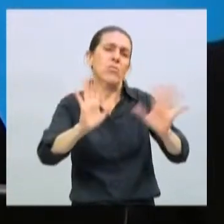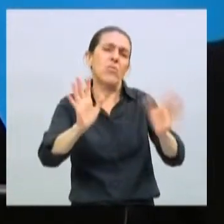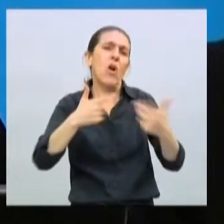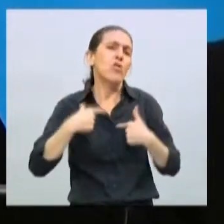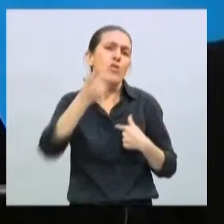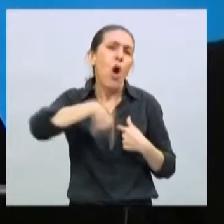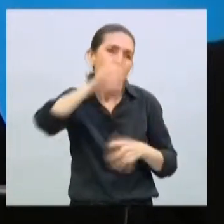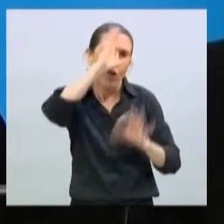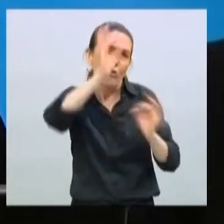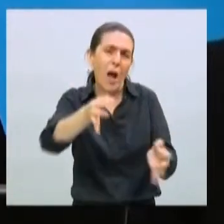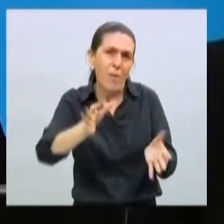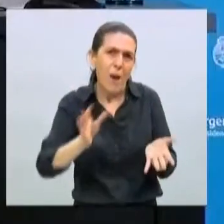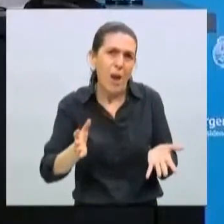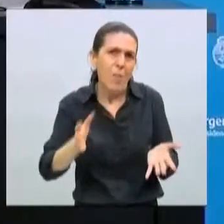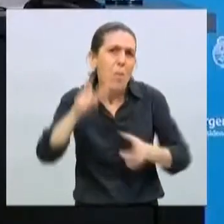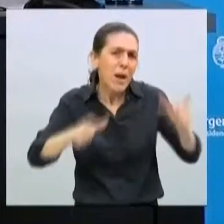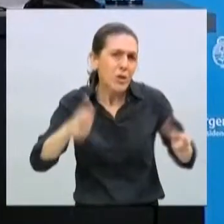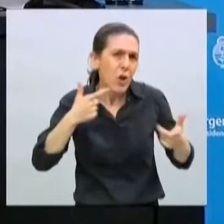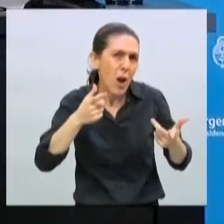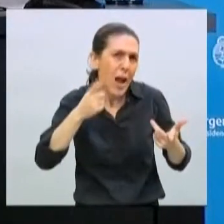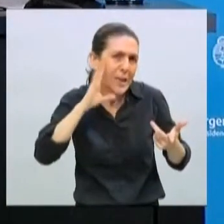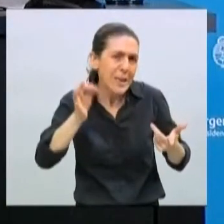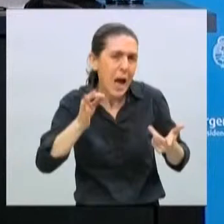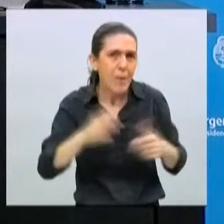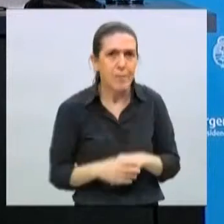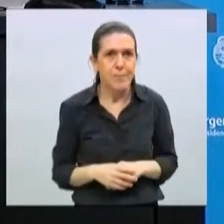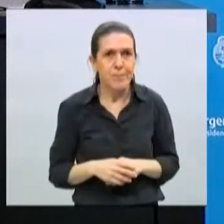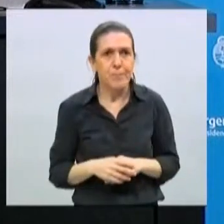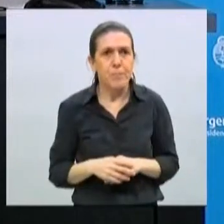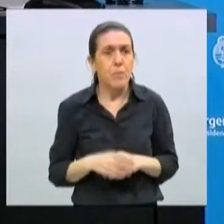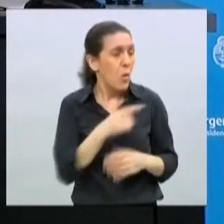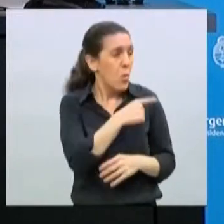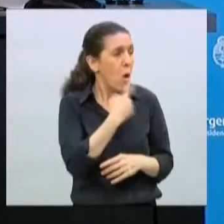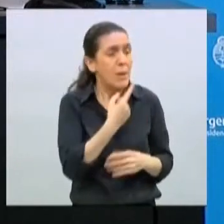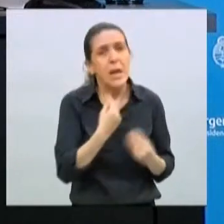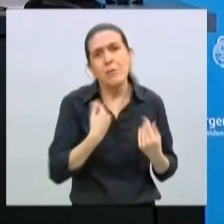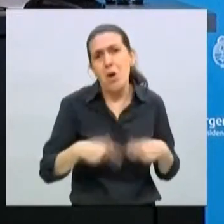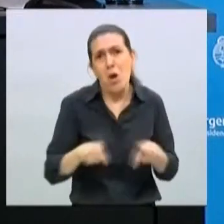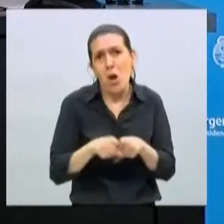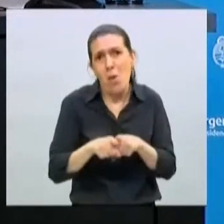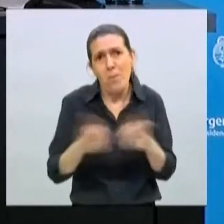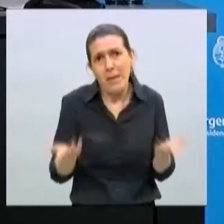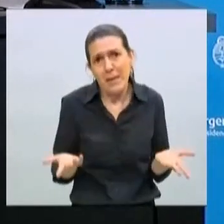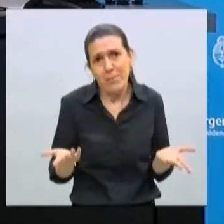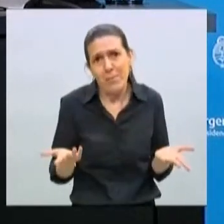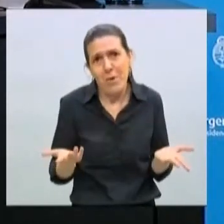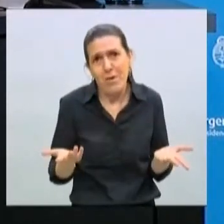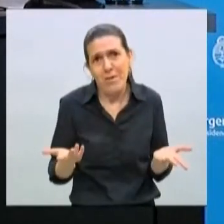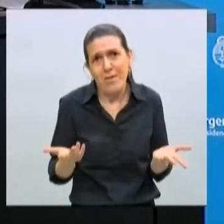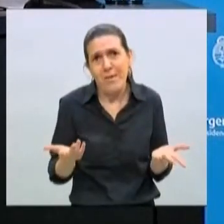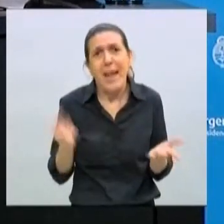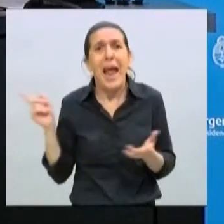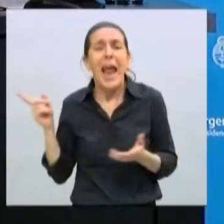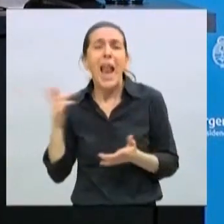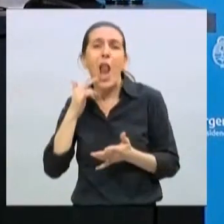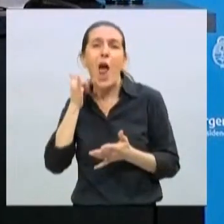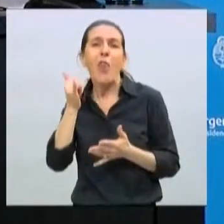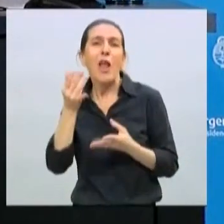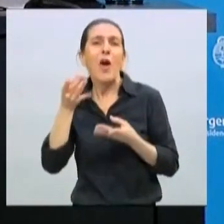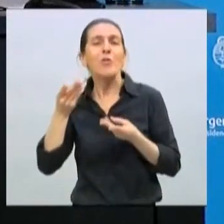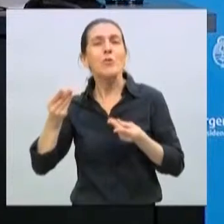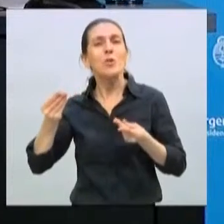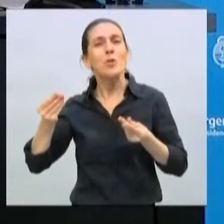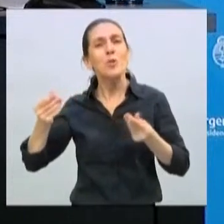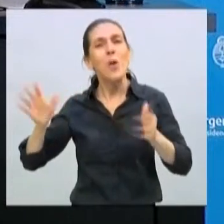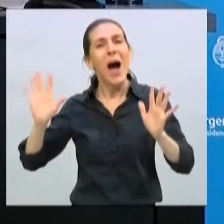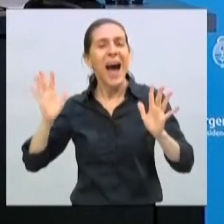lo saben. ¿Vos querés aclararle algo? No, exactamente lo mismo. Yo lo dijo muy elegantemente el presidente